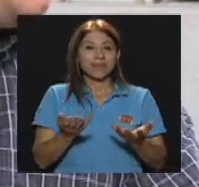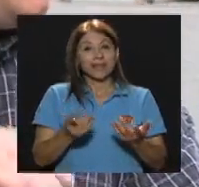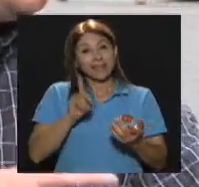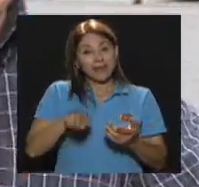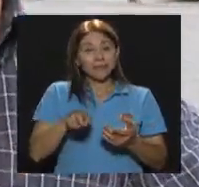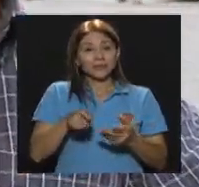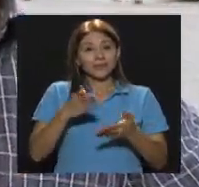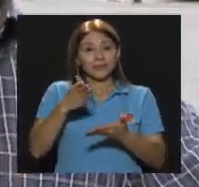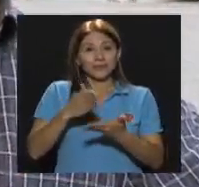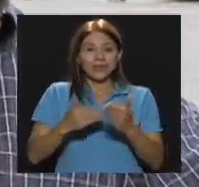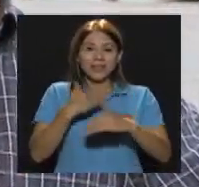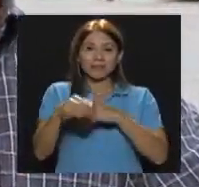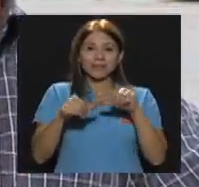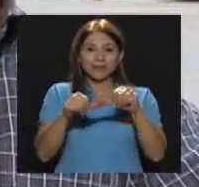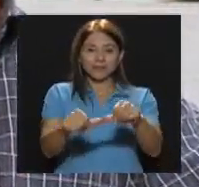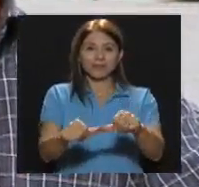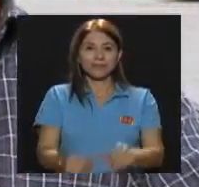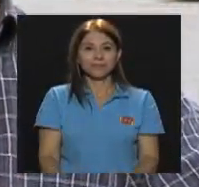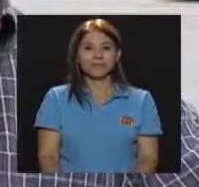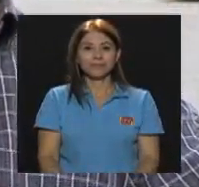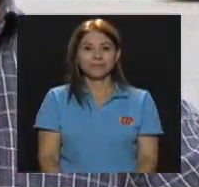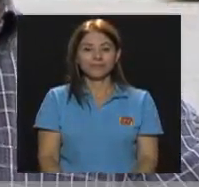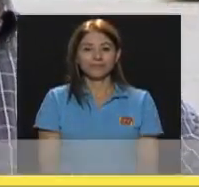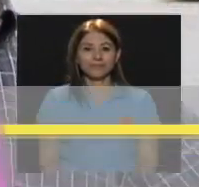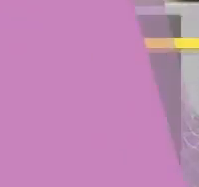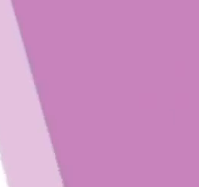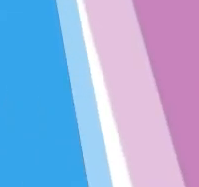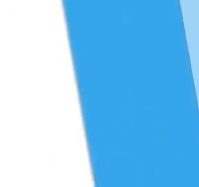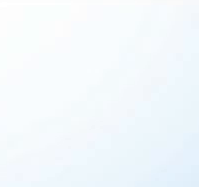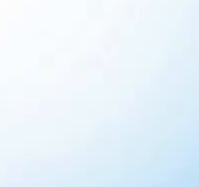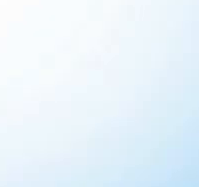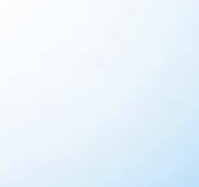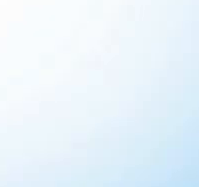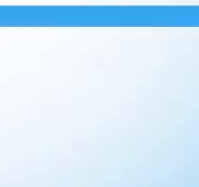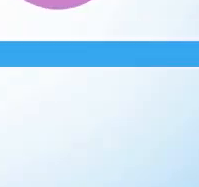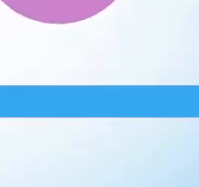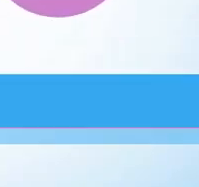que hacerlo. Okay. Retomamos nuevamente. Quédese con nosotros.